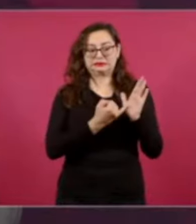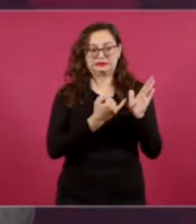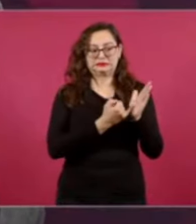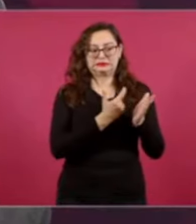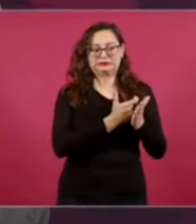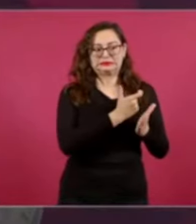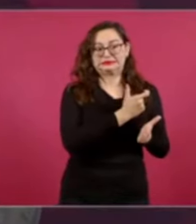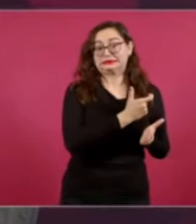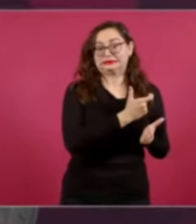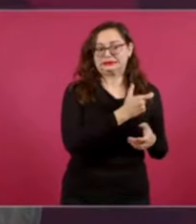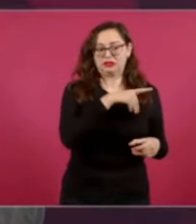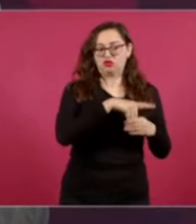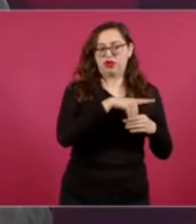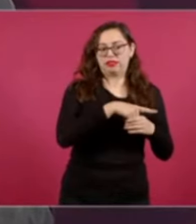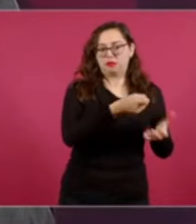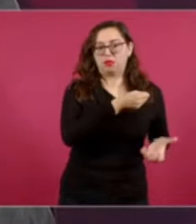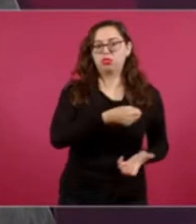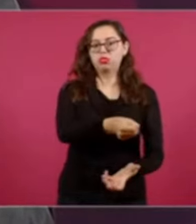y